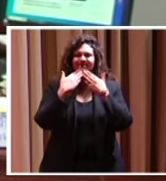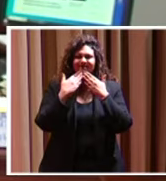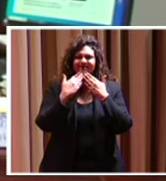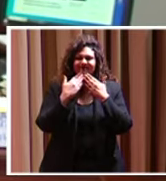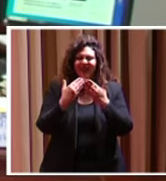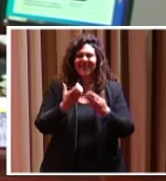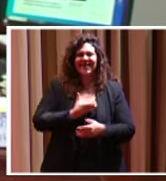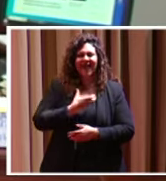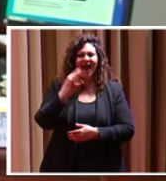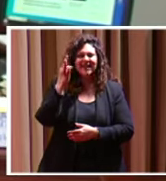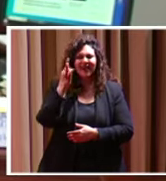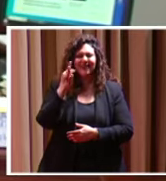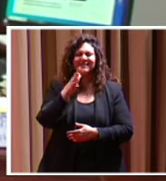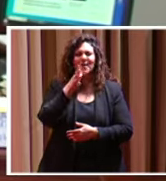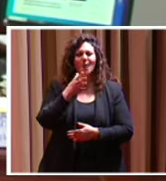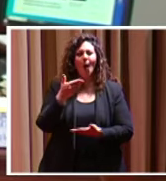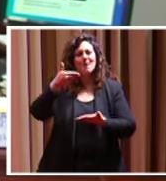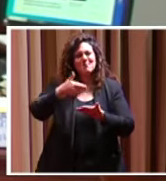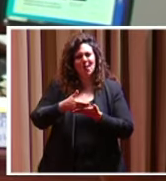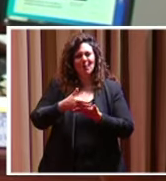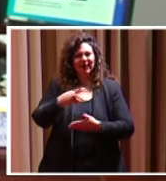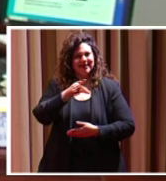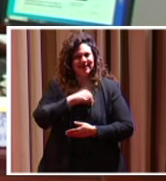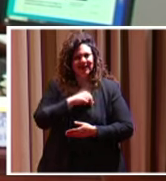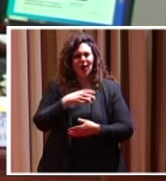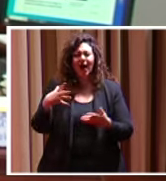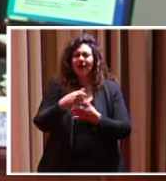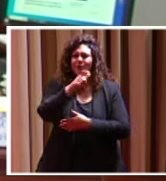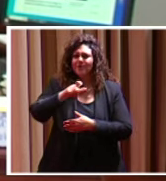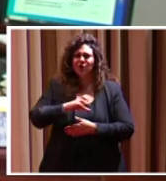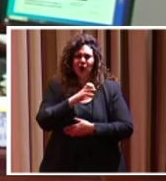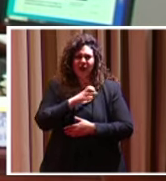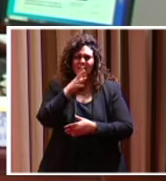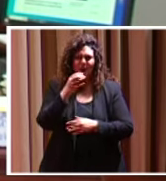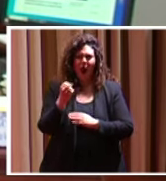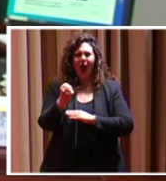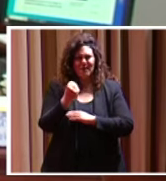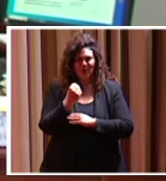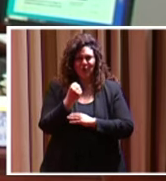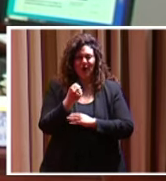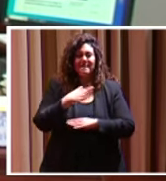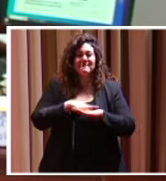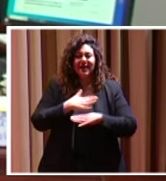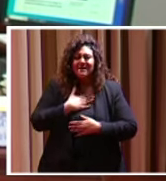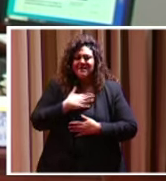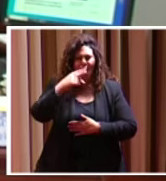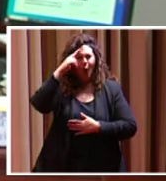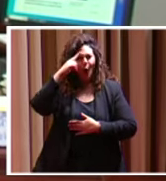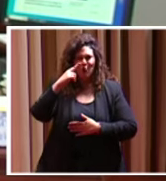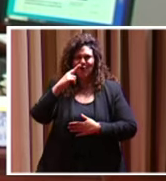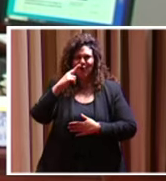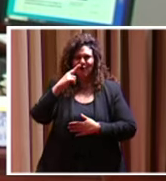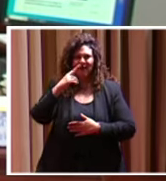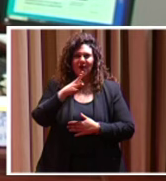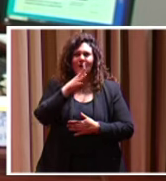Gracias, alcaldesa, por la propuesta de esta distinción y a todos los corporativos por respaldarla. Supone para mí un honor